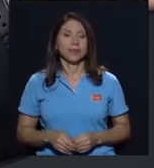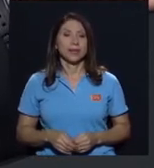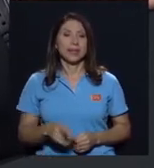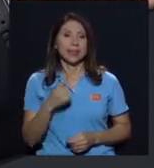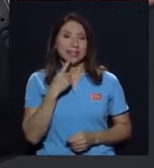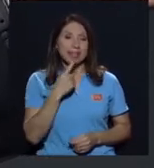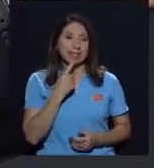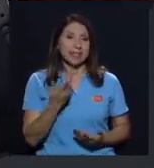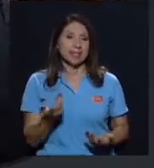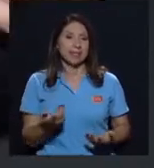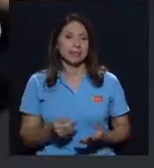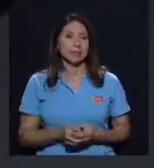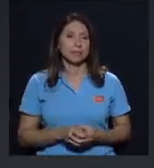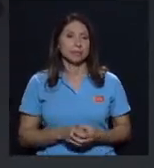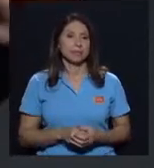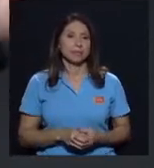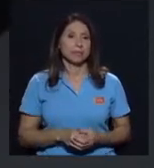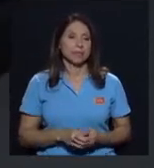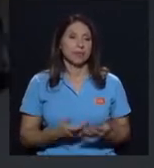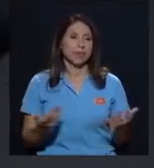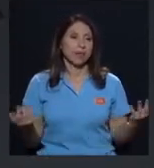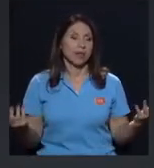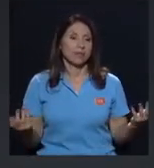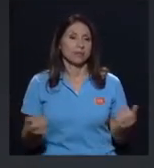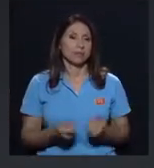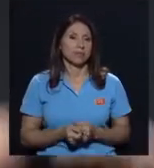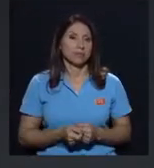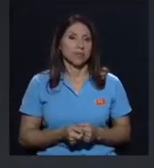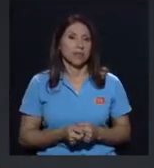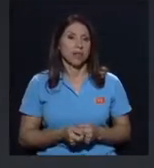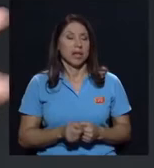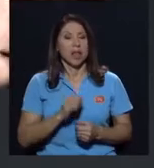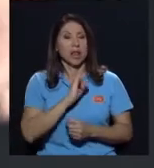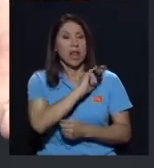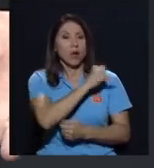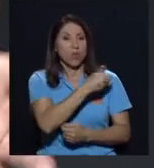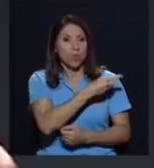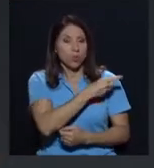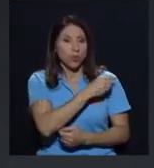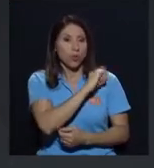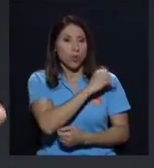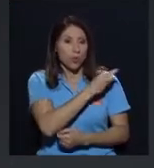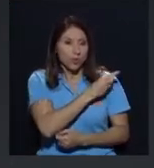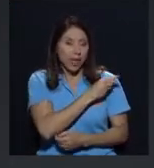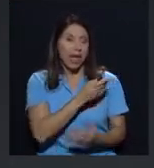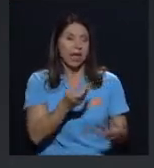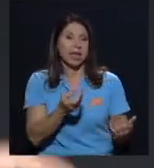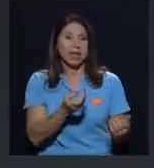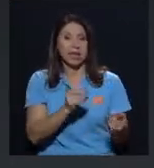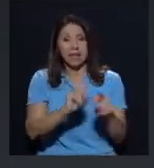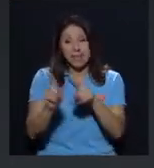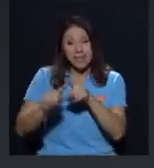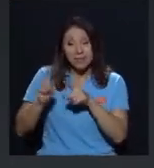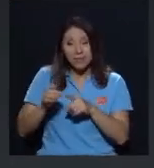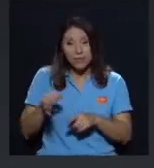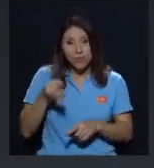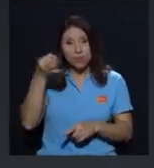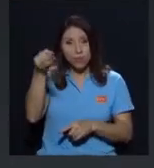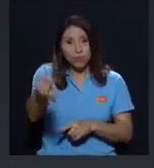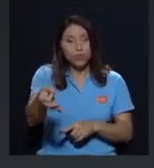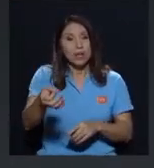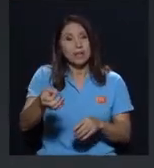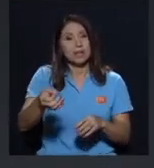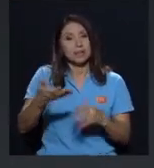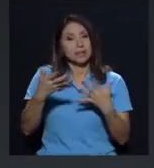es la junta y las estructuras compulsiones de la junta implican que se define que eso